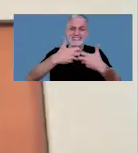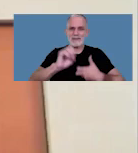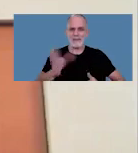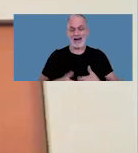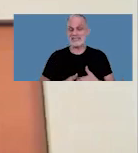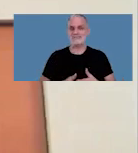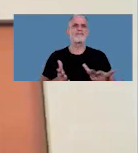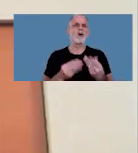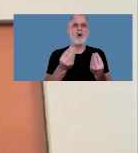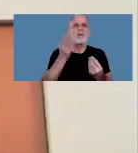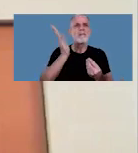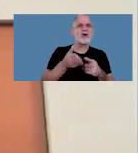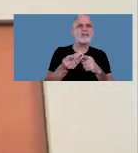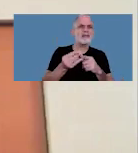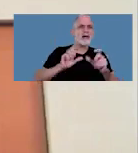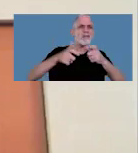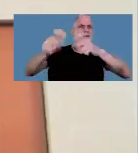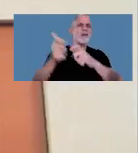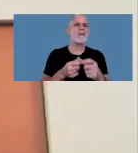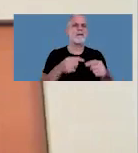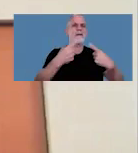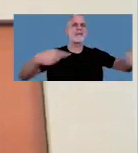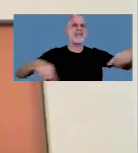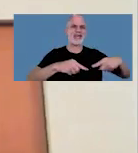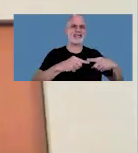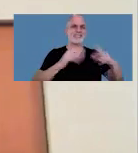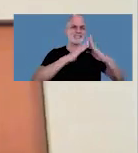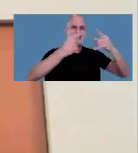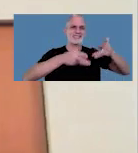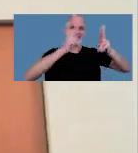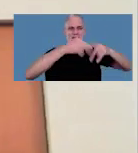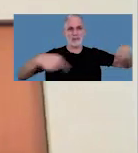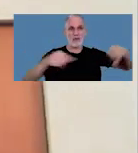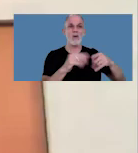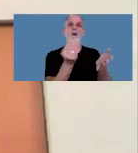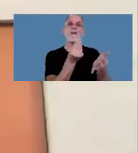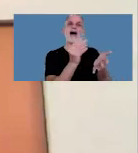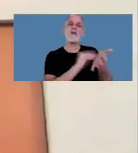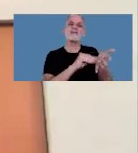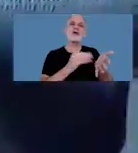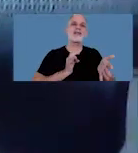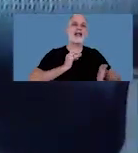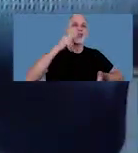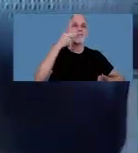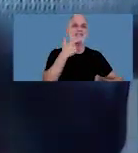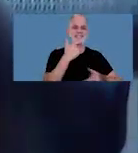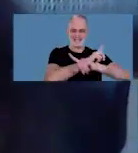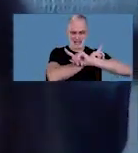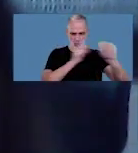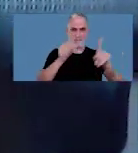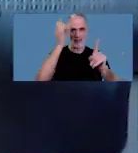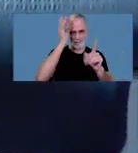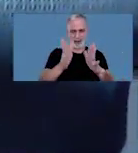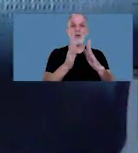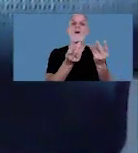¿Cuál es la tasa para actualizar los bienes inmuebles, teniendo en cuenta la evaluación del 2017? No, perdón, el